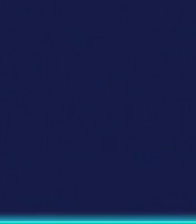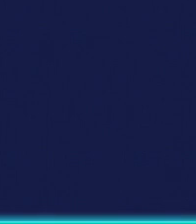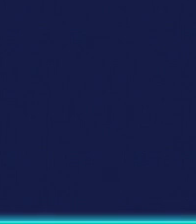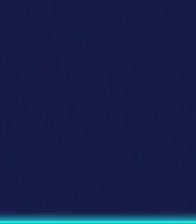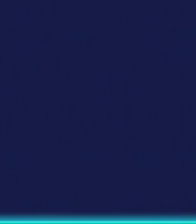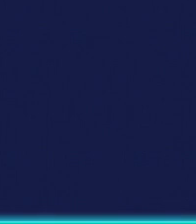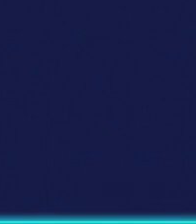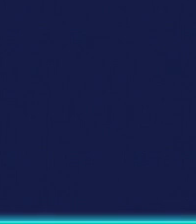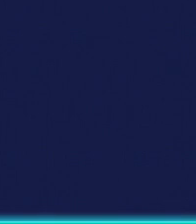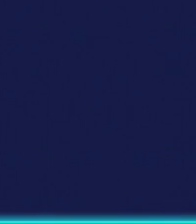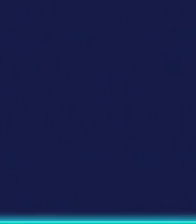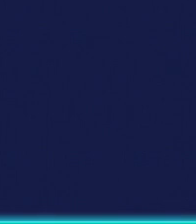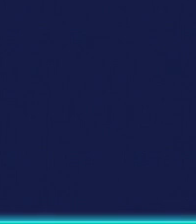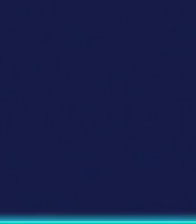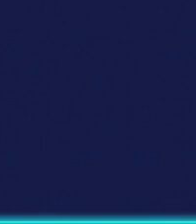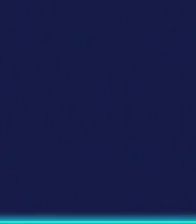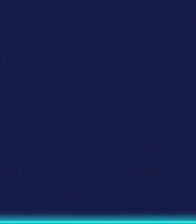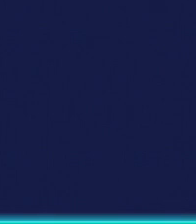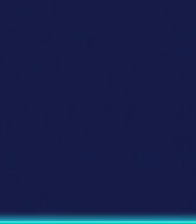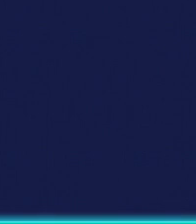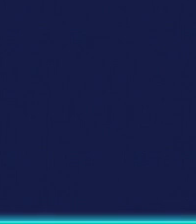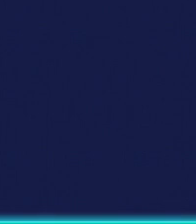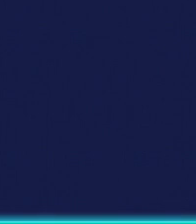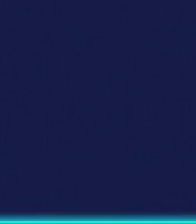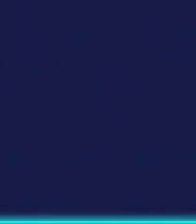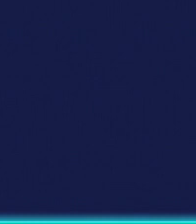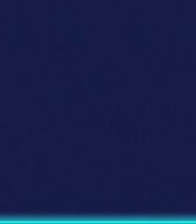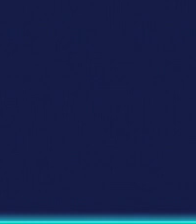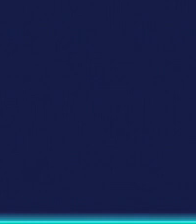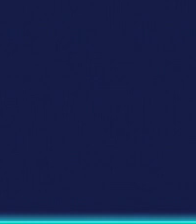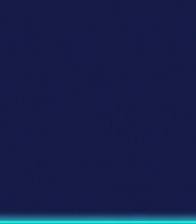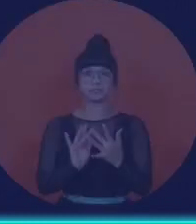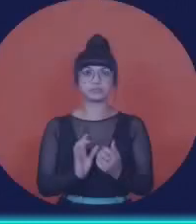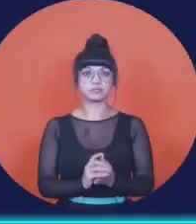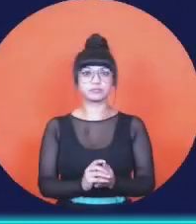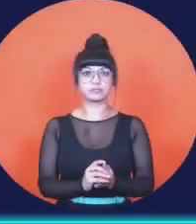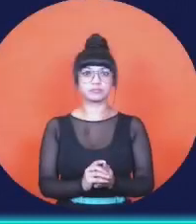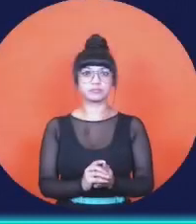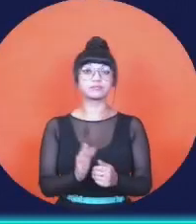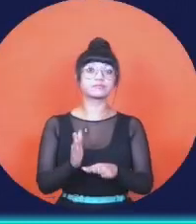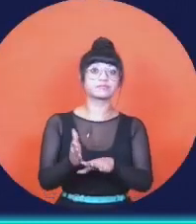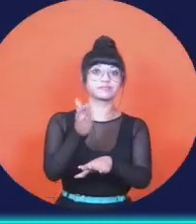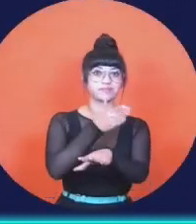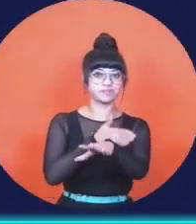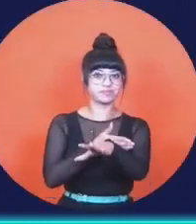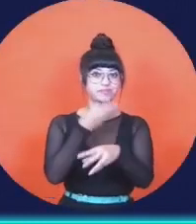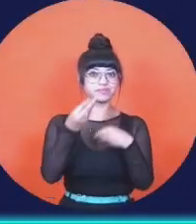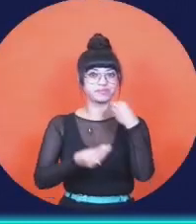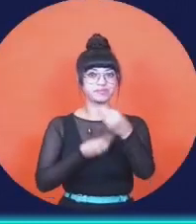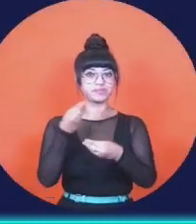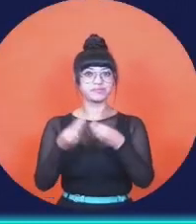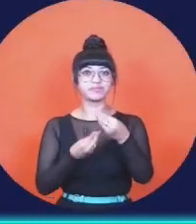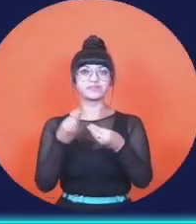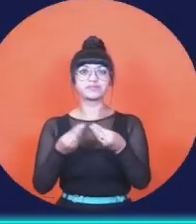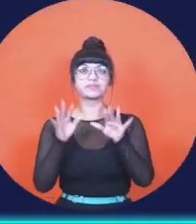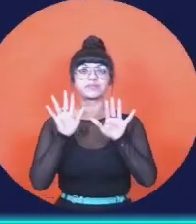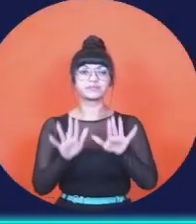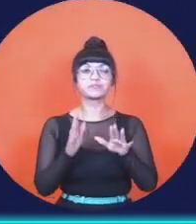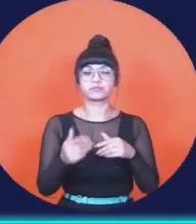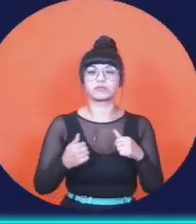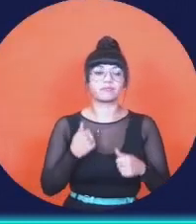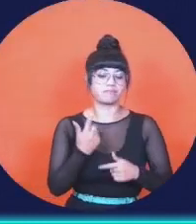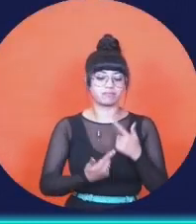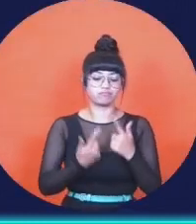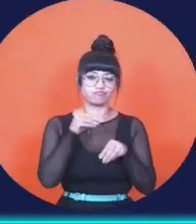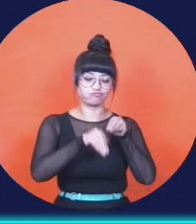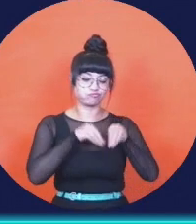que trabaja mejor con las personas. Y antes de hacer parte de Pickpock, toda mi vida trabajé en el emprendimiento que empecé cuando